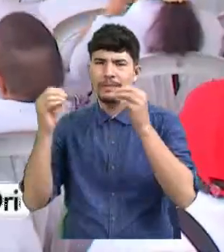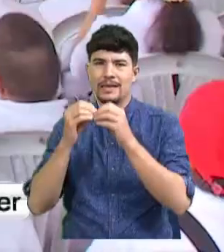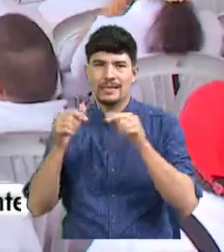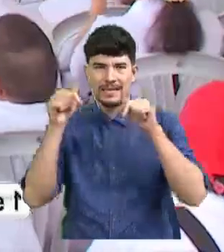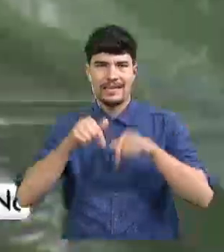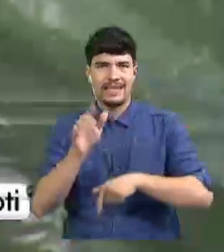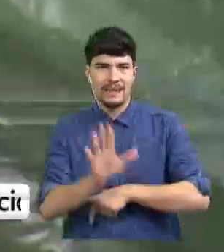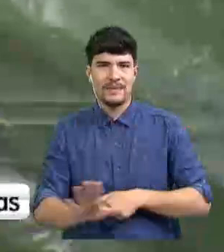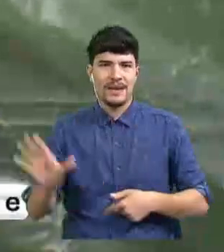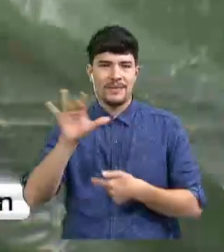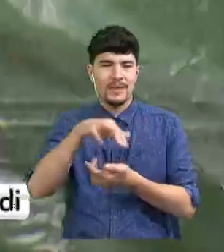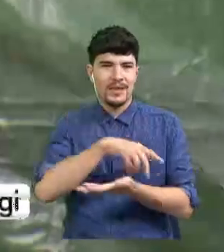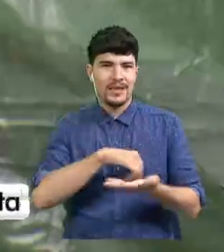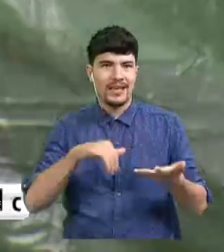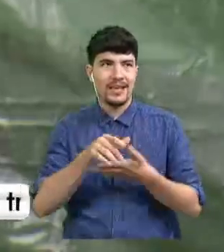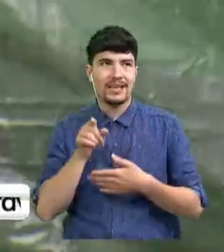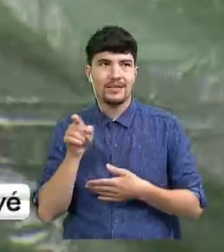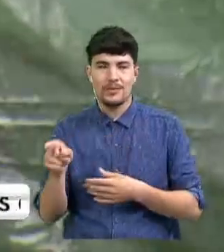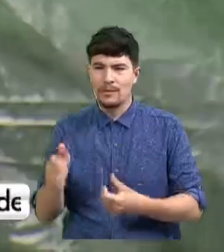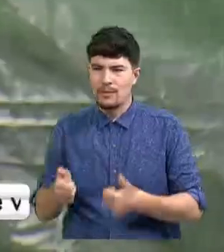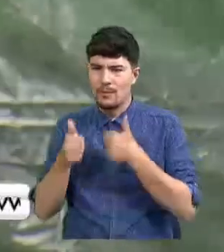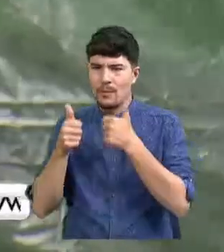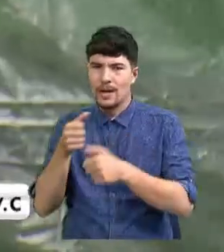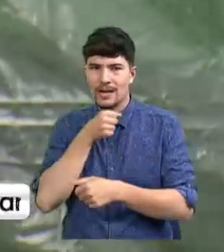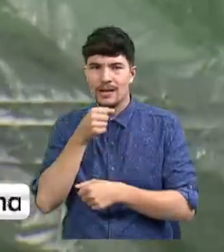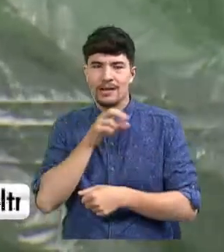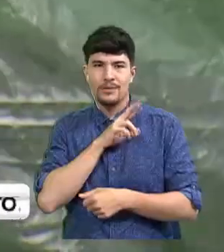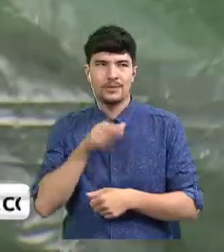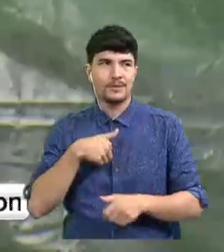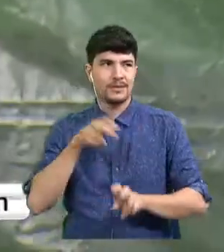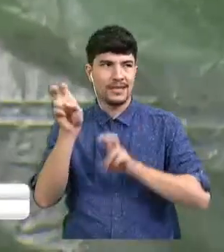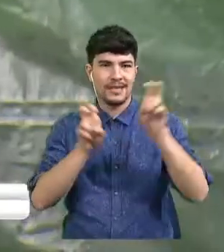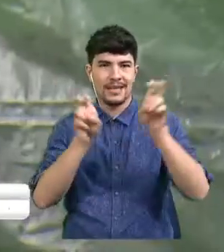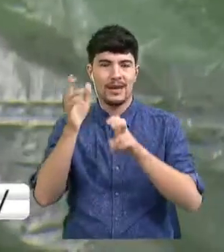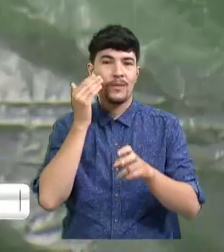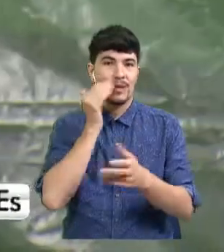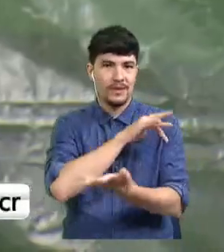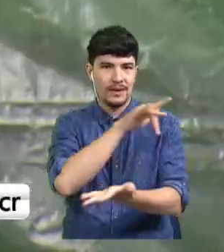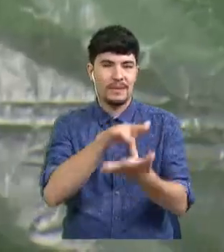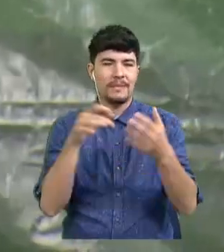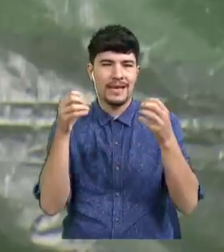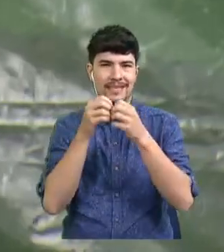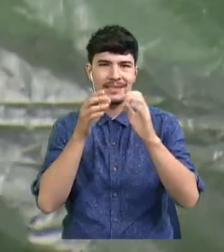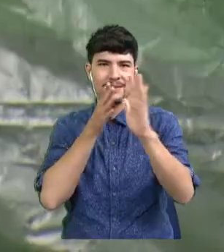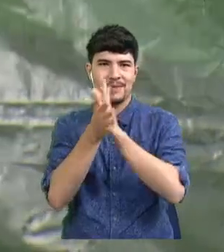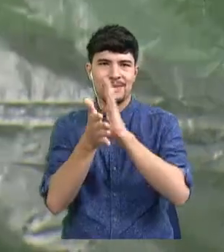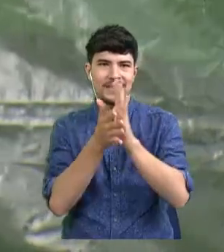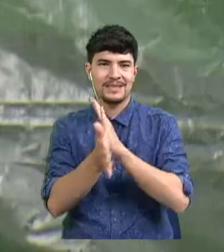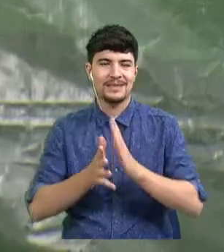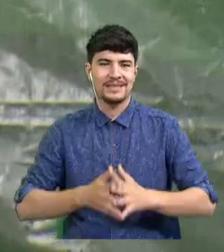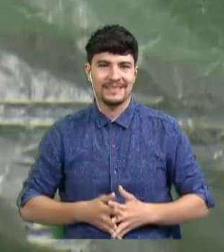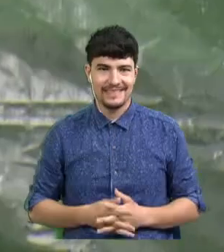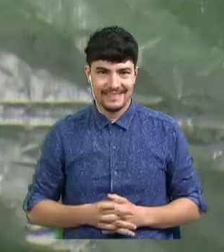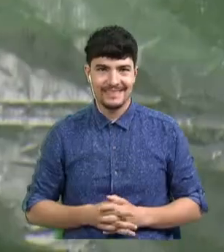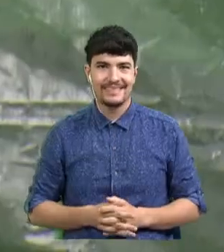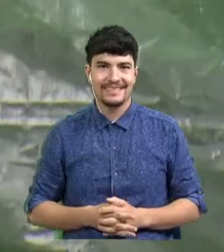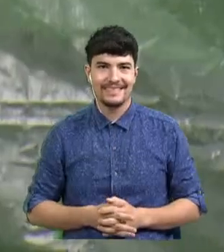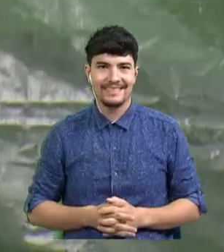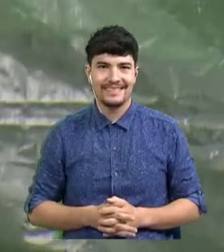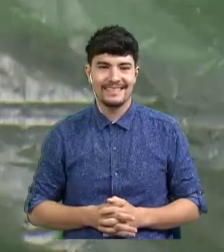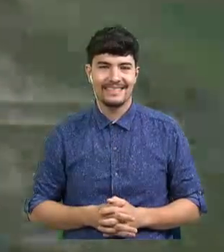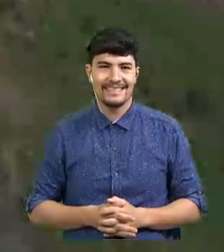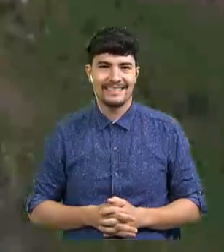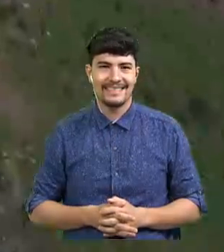para el departamento de Santander. Gobernador, con esta buena noticia, vamos a hacer una pausa pequeña, pero ya regresamos con más de este recorrido de Expedición Santander.